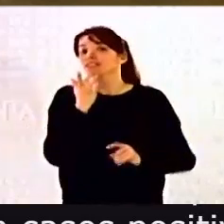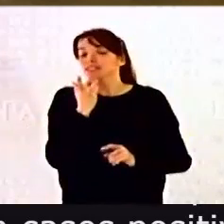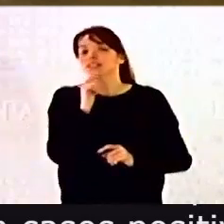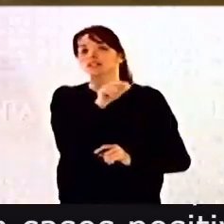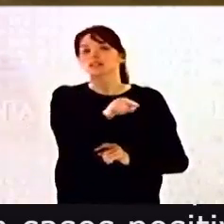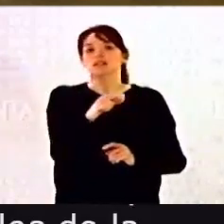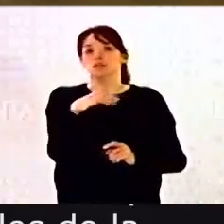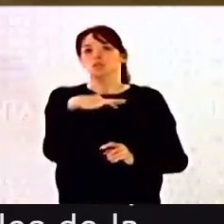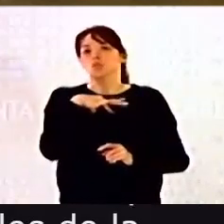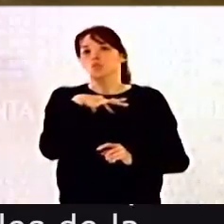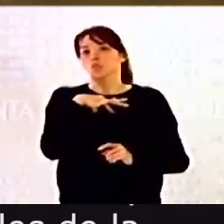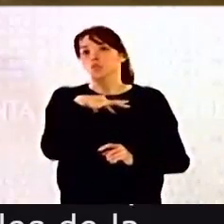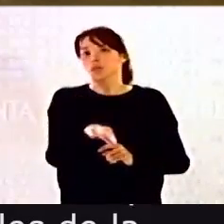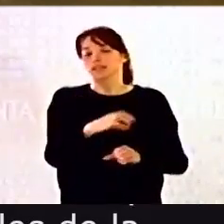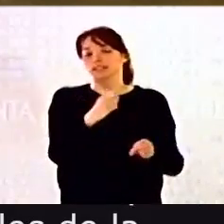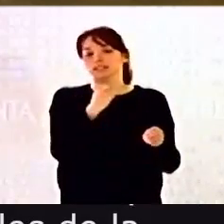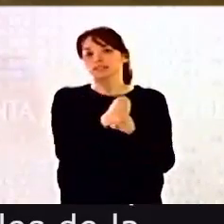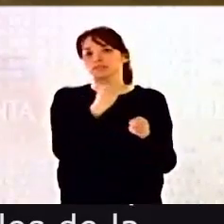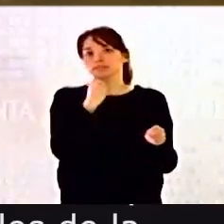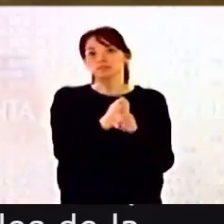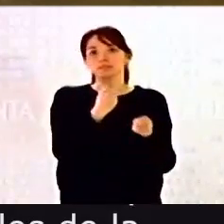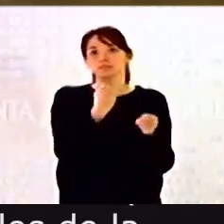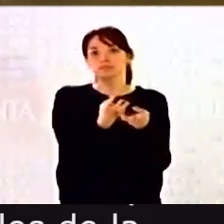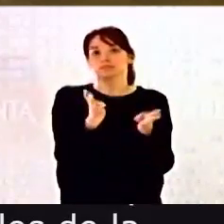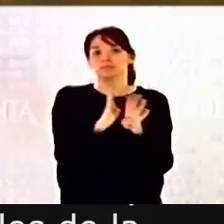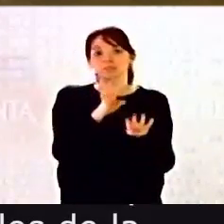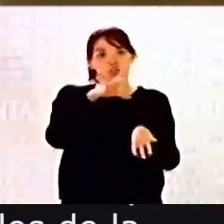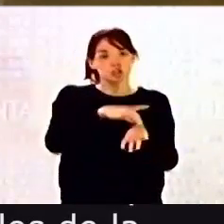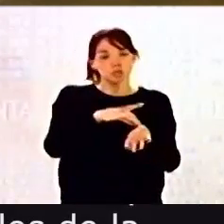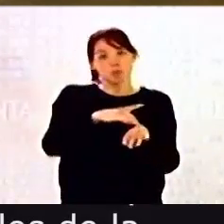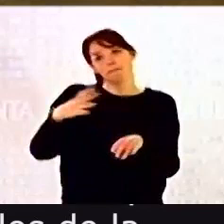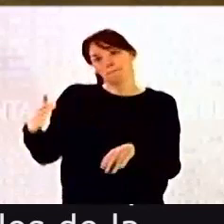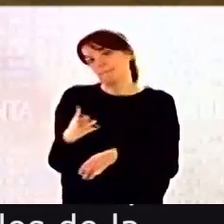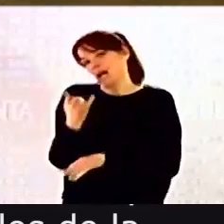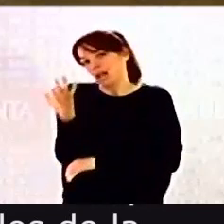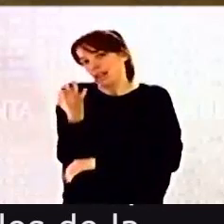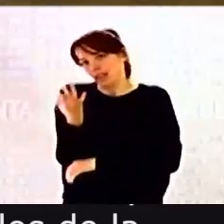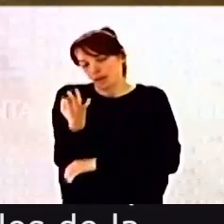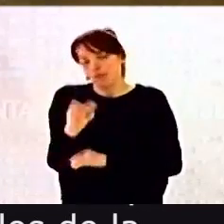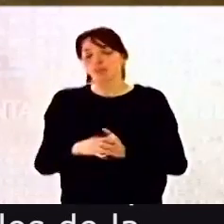de que fuesen los trabajadores positivos. Por lo tanto,